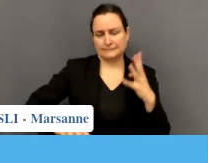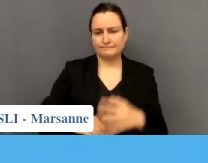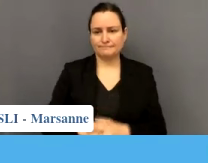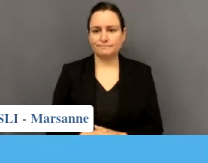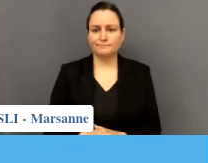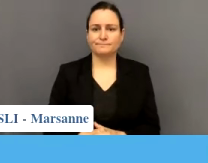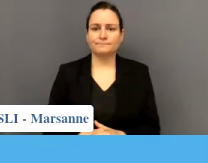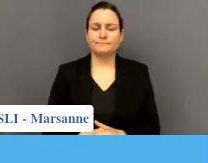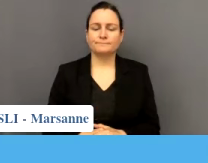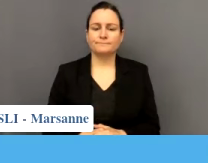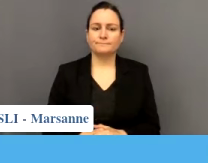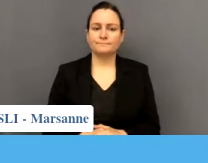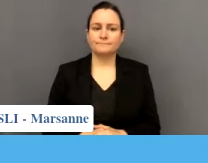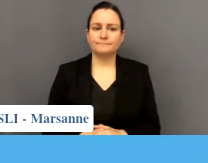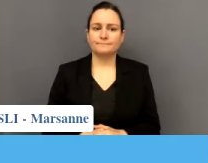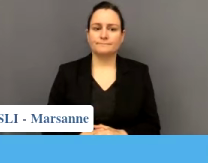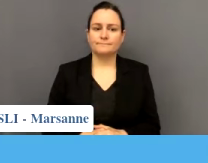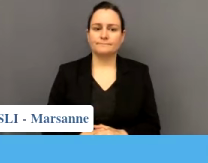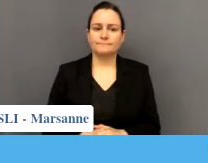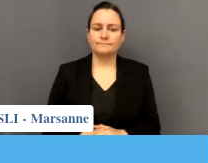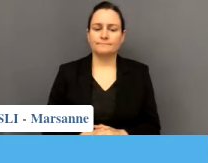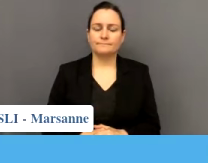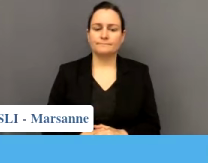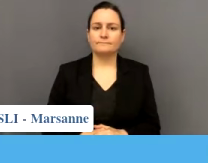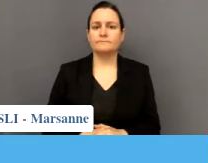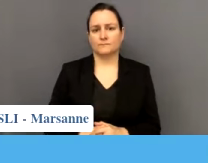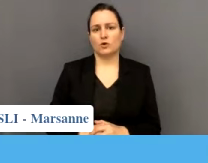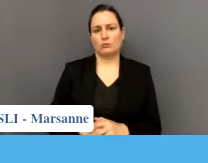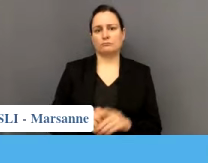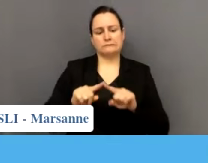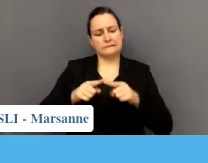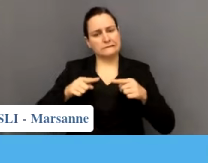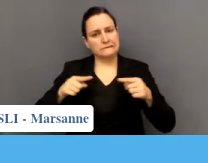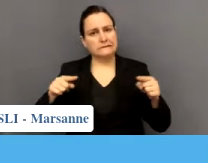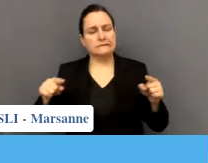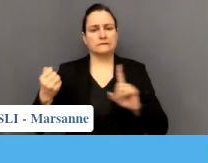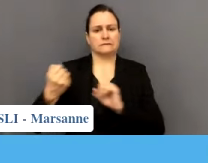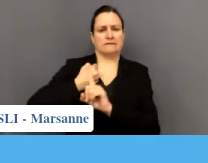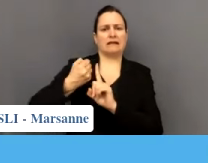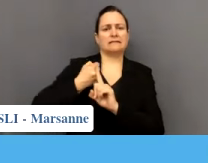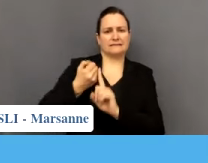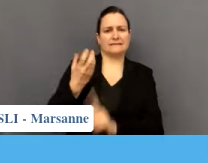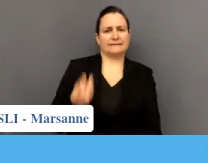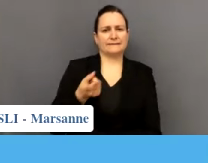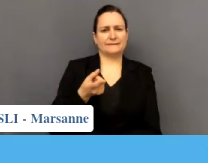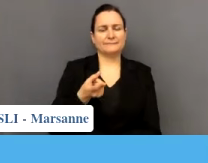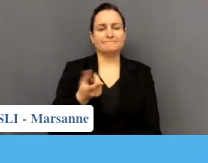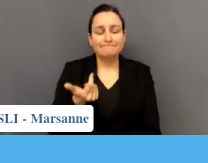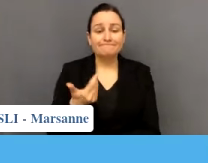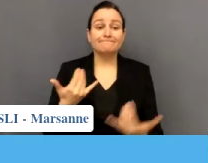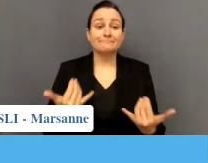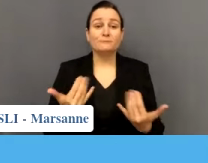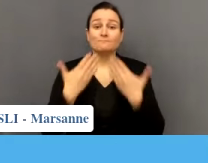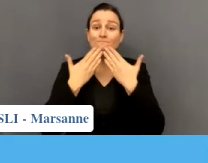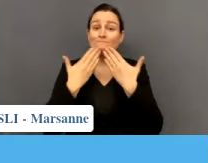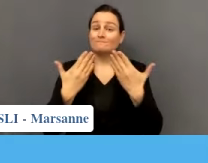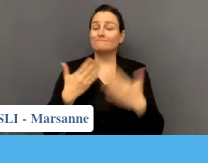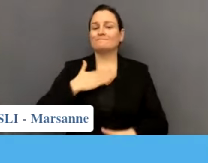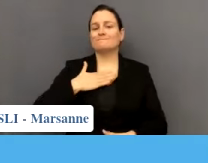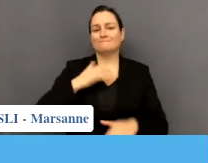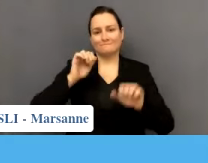Bueno, muchas gracias por la posibilidad de contarles acerca del programa Acompañar, programa que su implementación nos llena